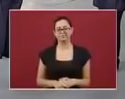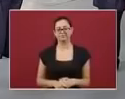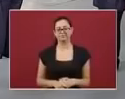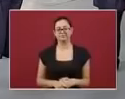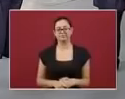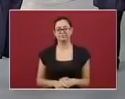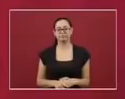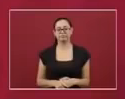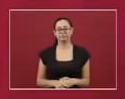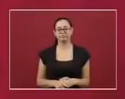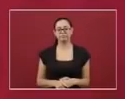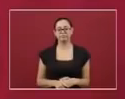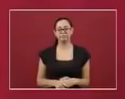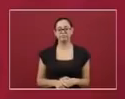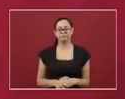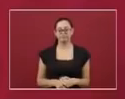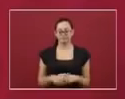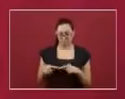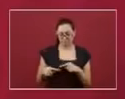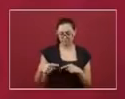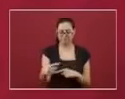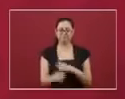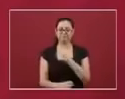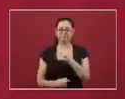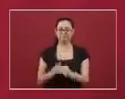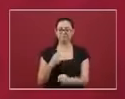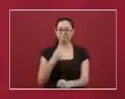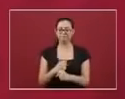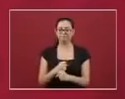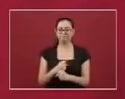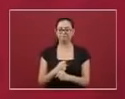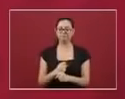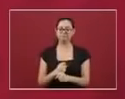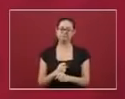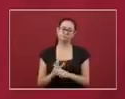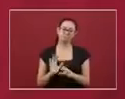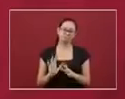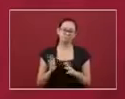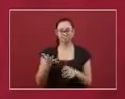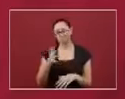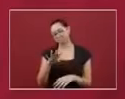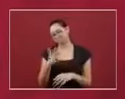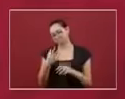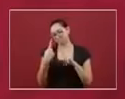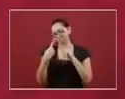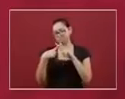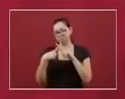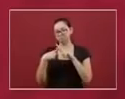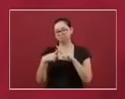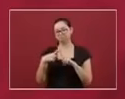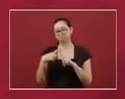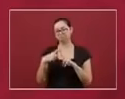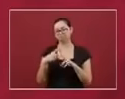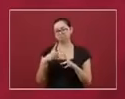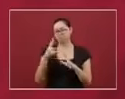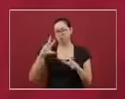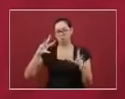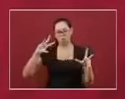tenemos para este año la siguiente previsión digamos la inversión